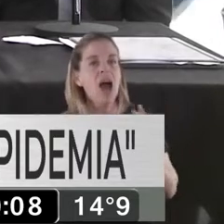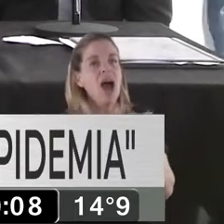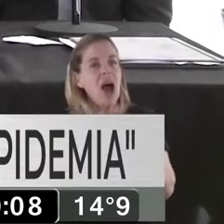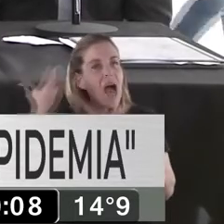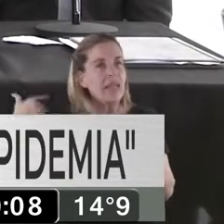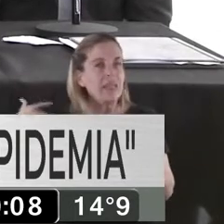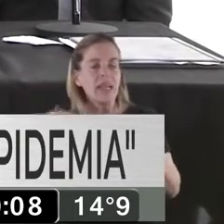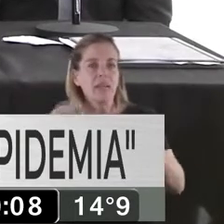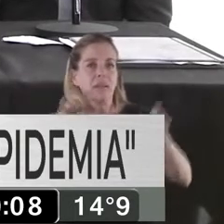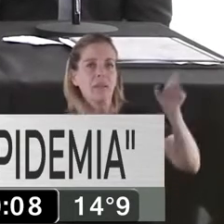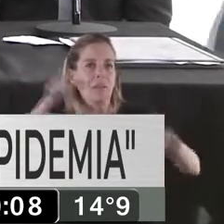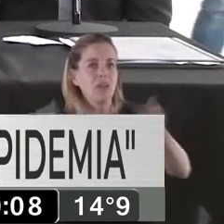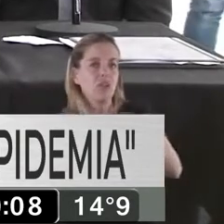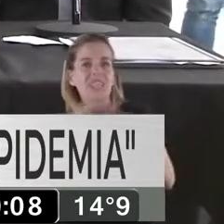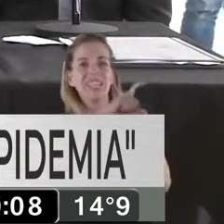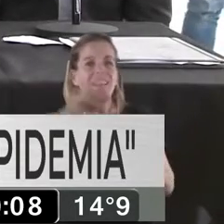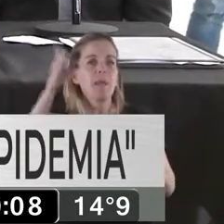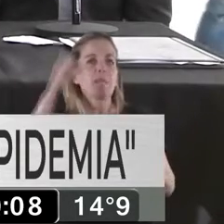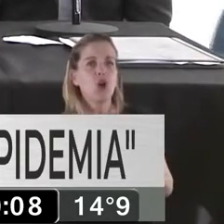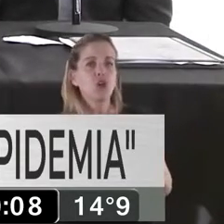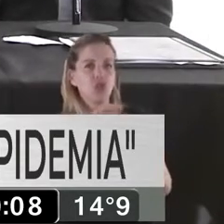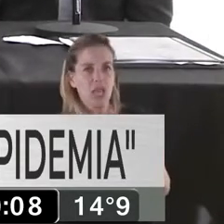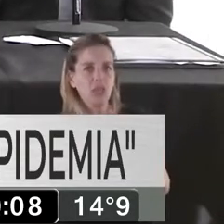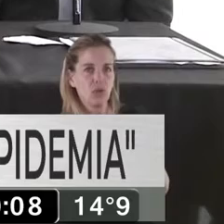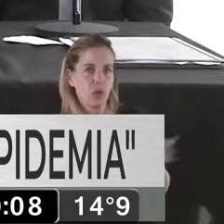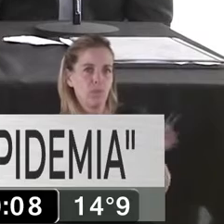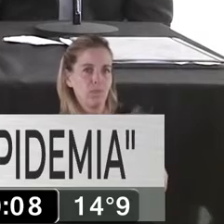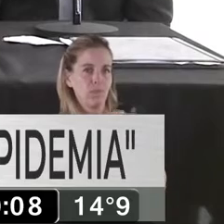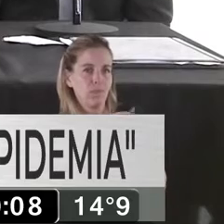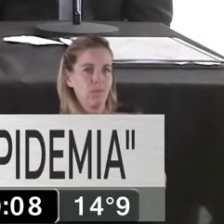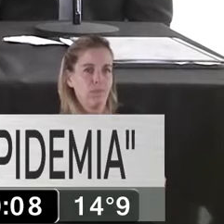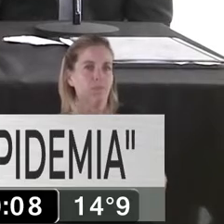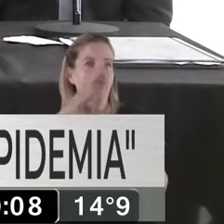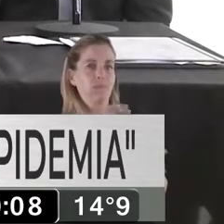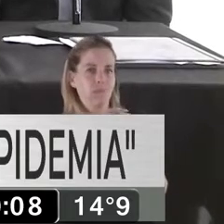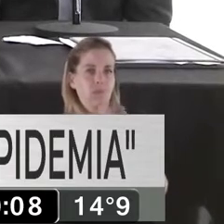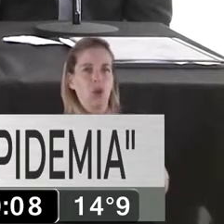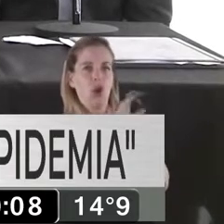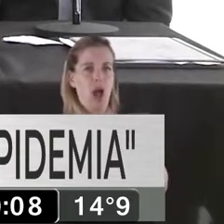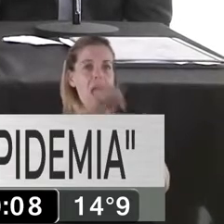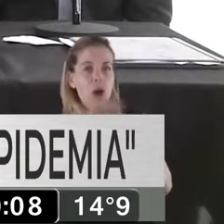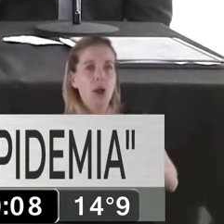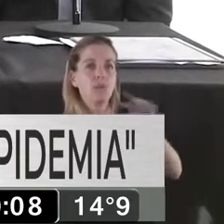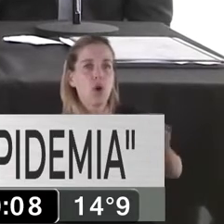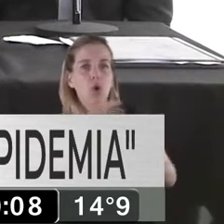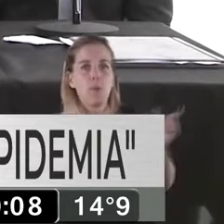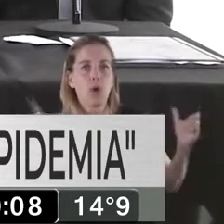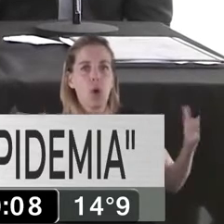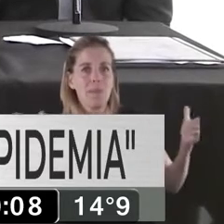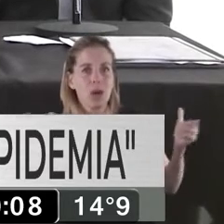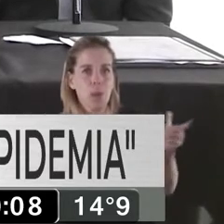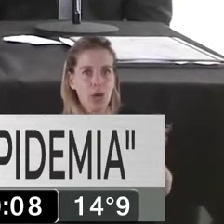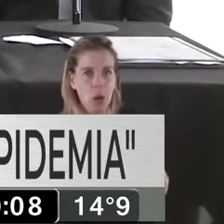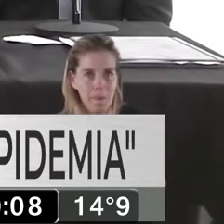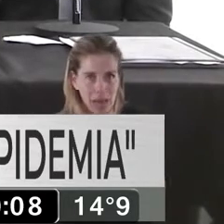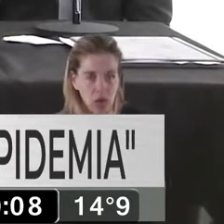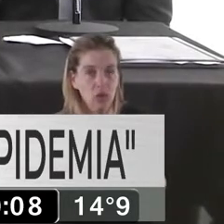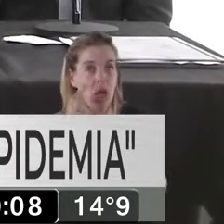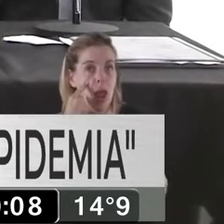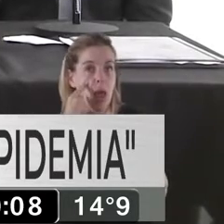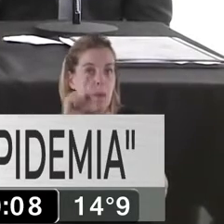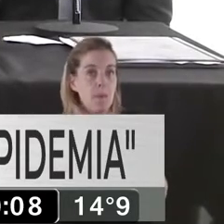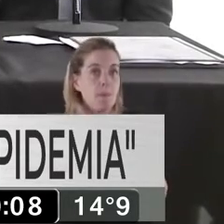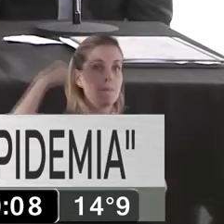de la humanidad susceptible han tenido contactos con el virus, entonces va disminuyendo el número de susceptibles. Lo que tenemos que ver ahora es